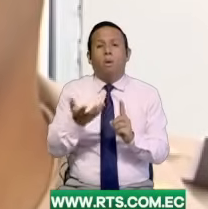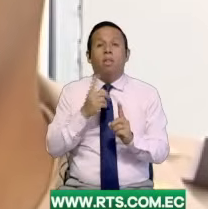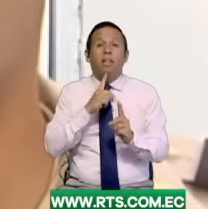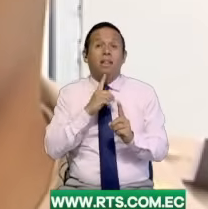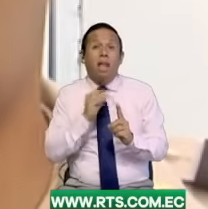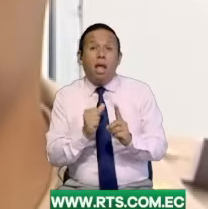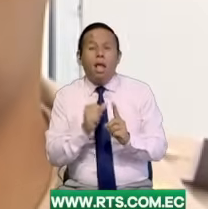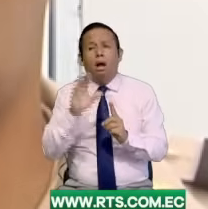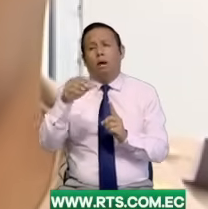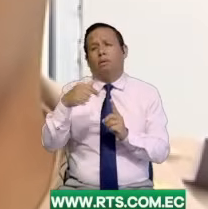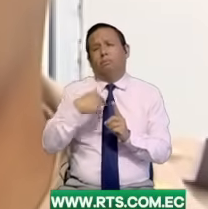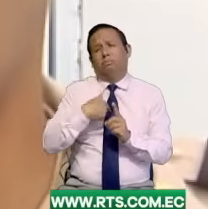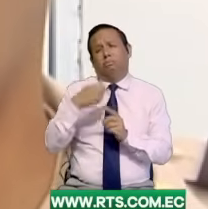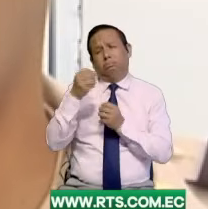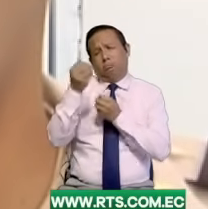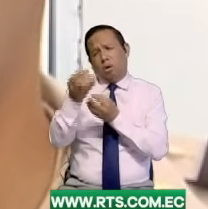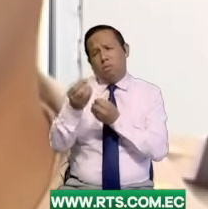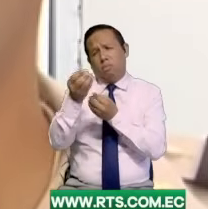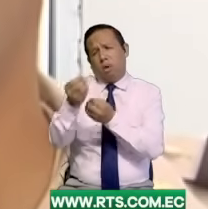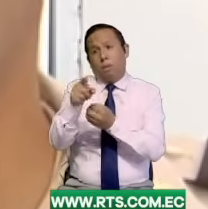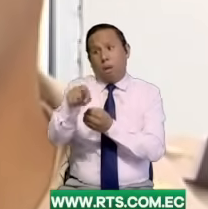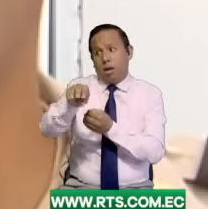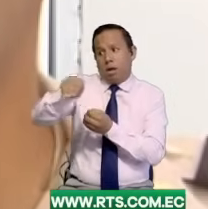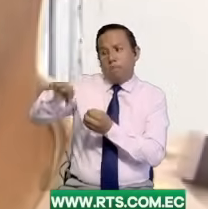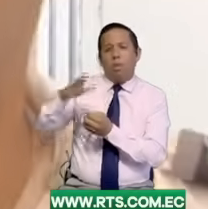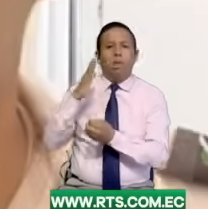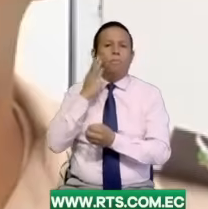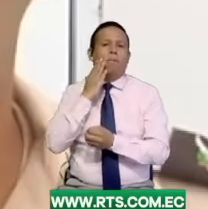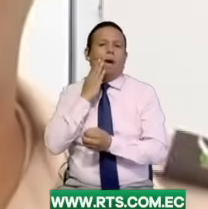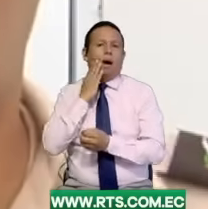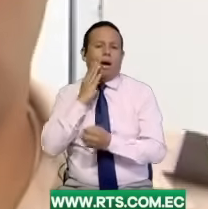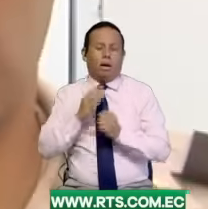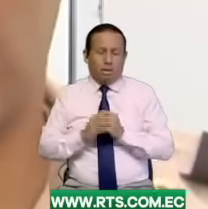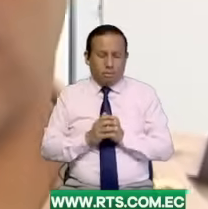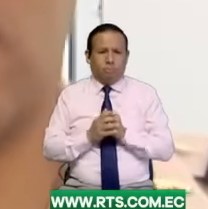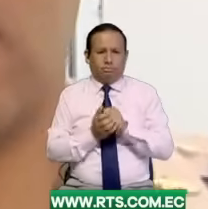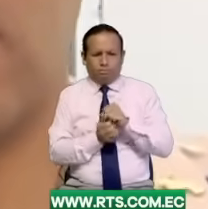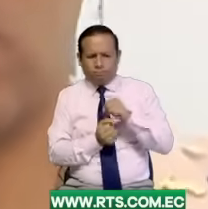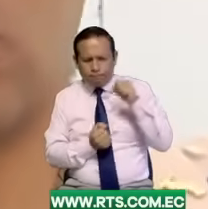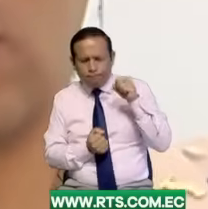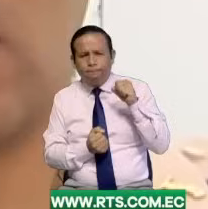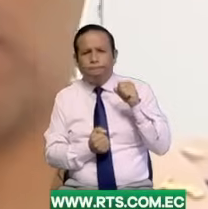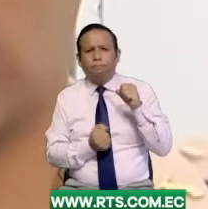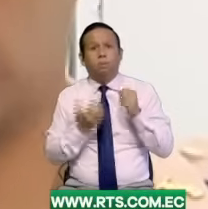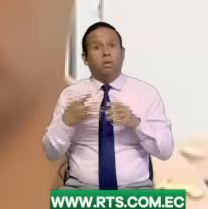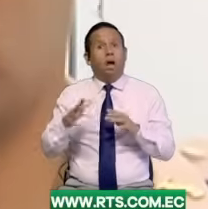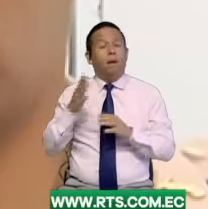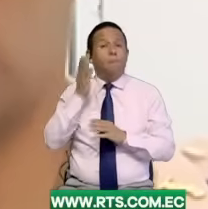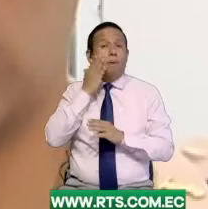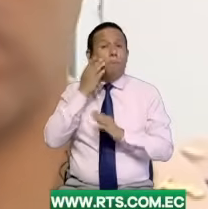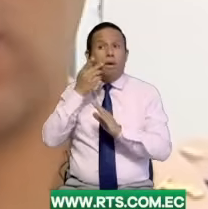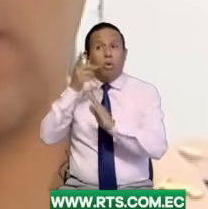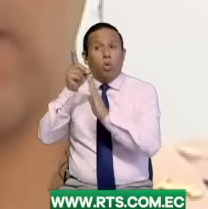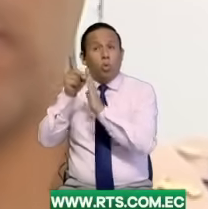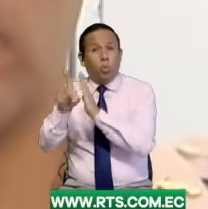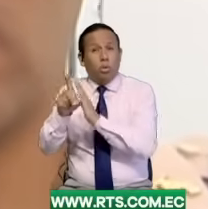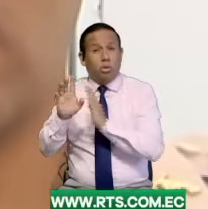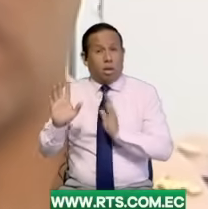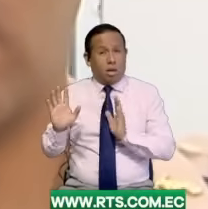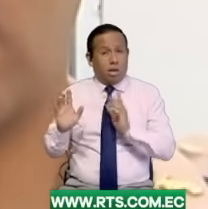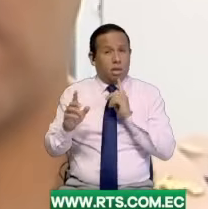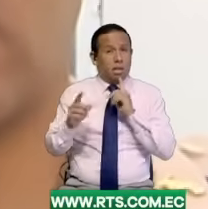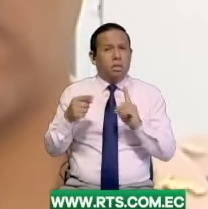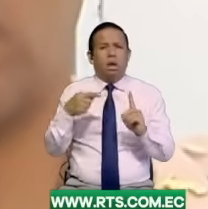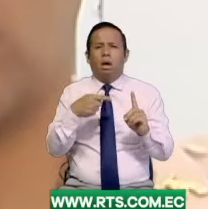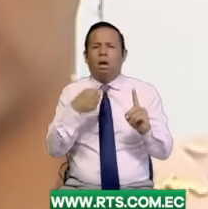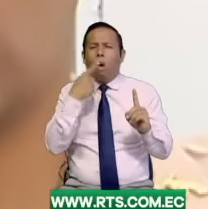la tía la que le cuenta a la mamá de lo ocurrido. Según la denuncia de la progenitora de la menor de edad, indica